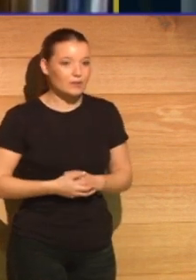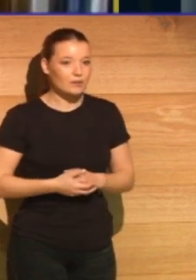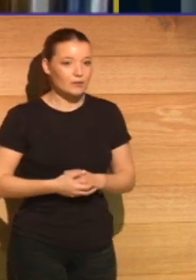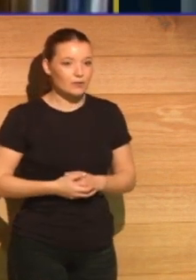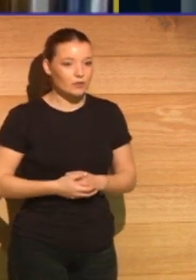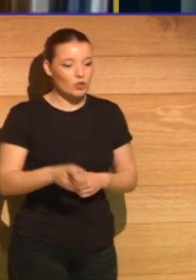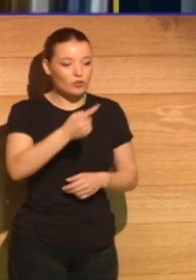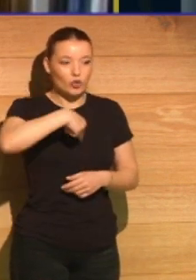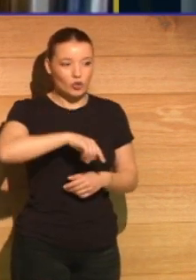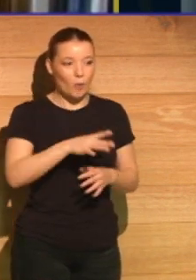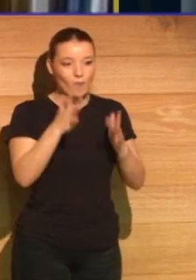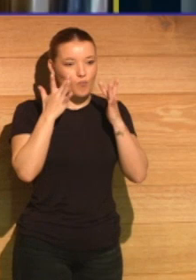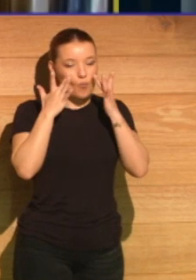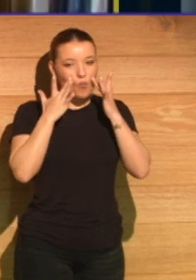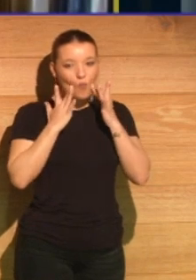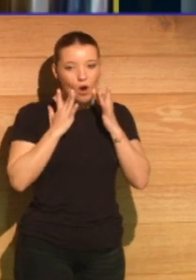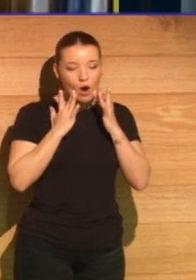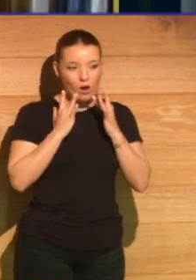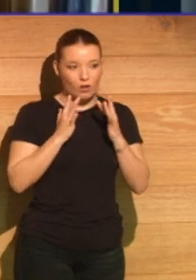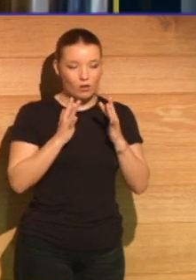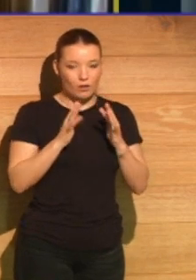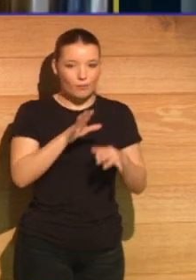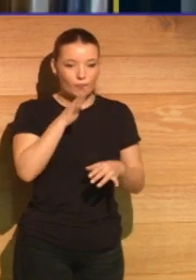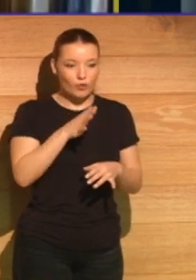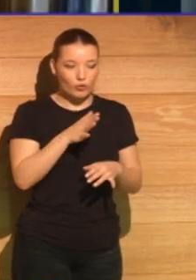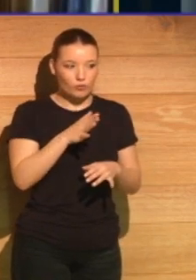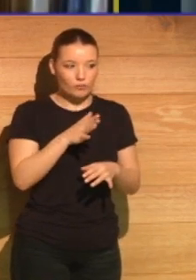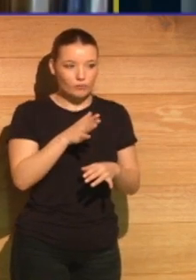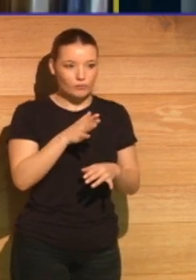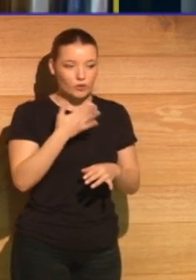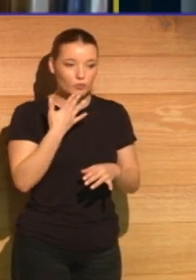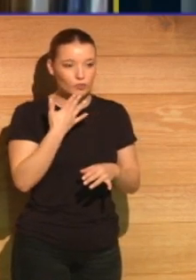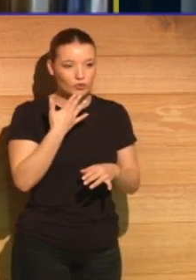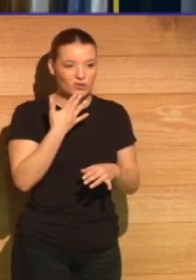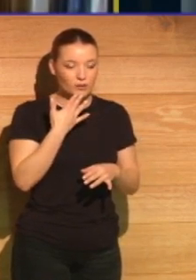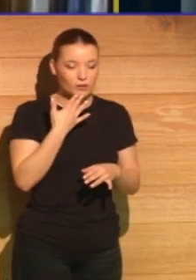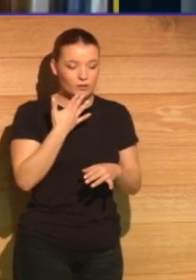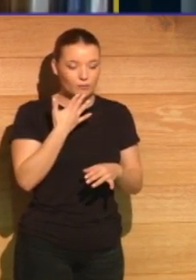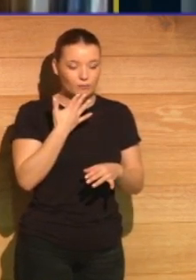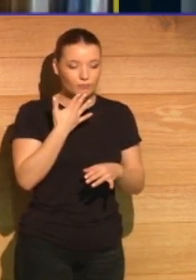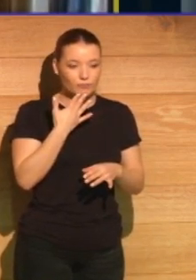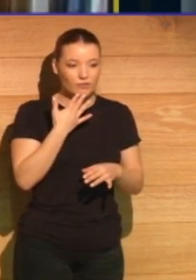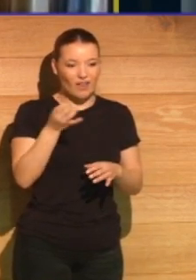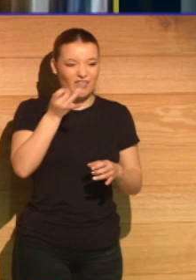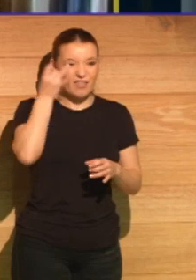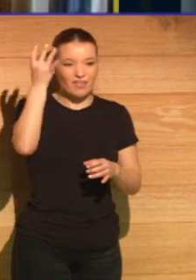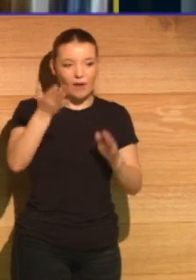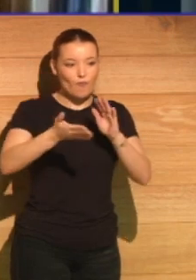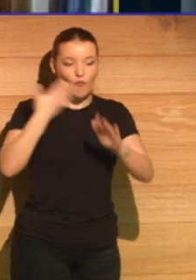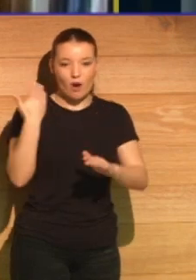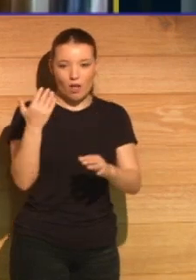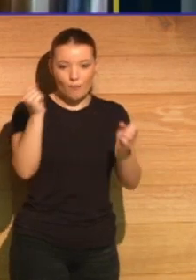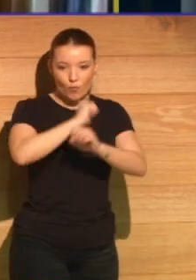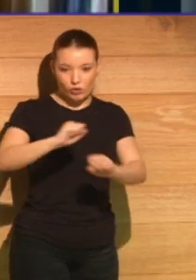muy puristas porque tenemos el trono y de aquí no nos quitan. Y al revés, ¿no? En